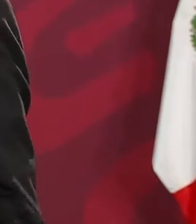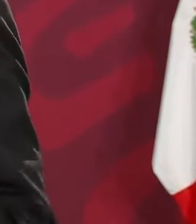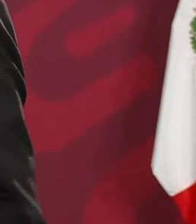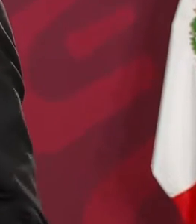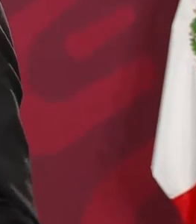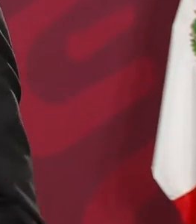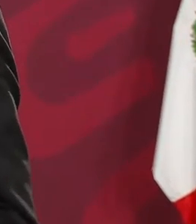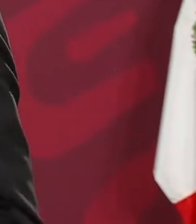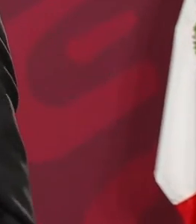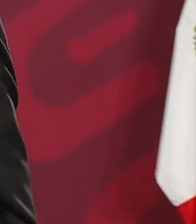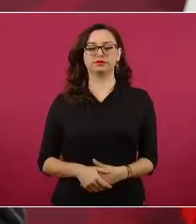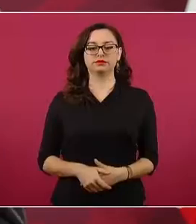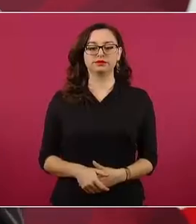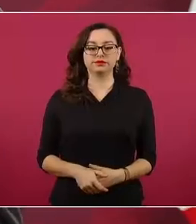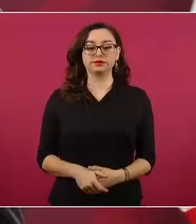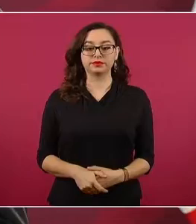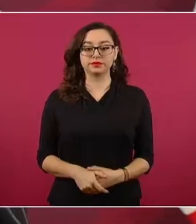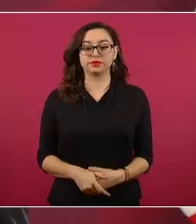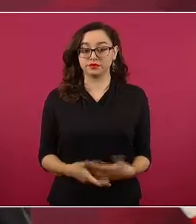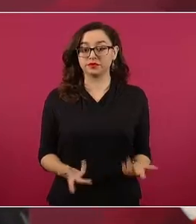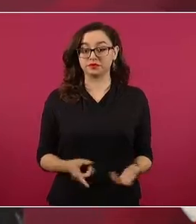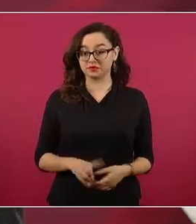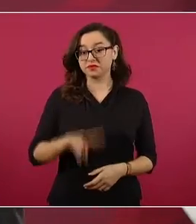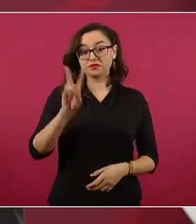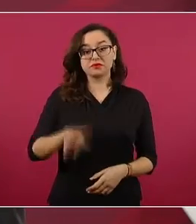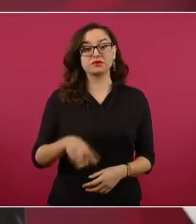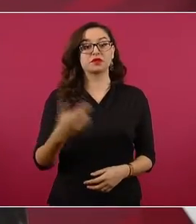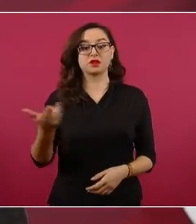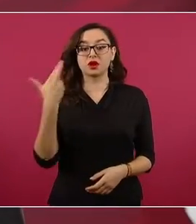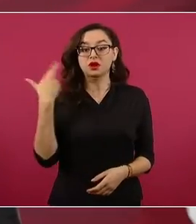Entonces, sí impacta.